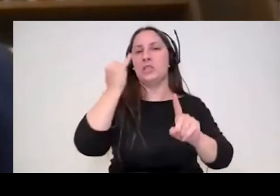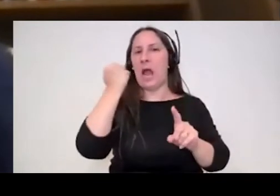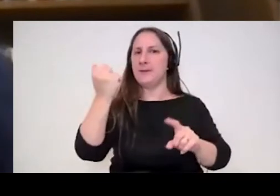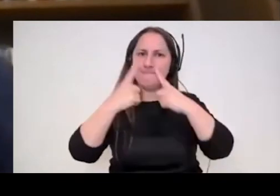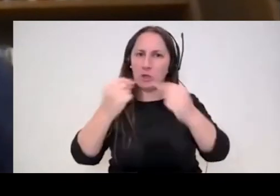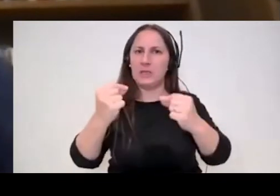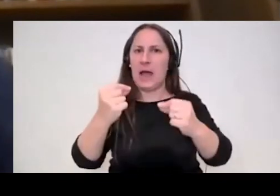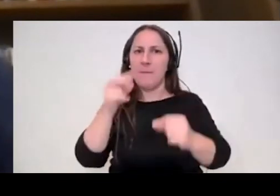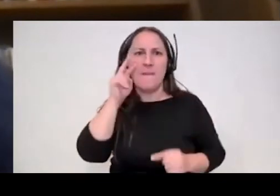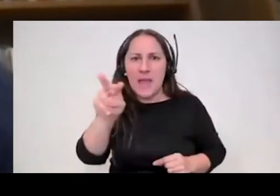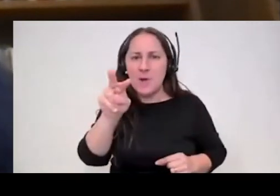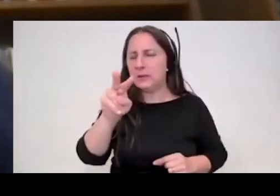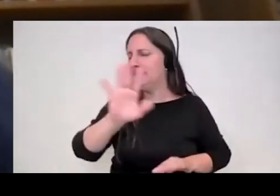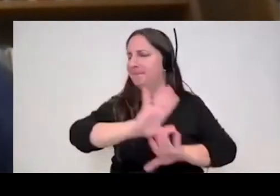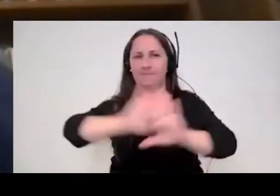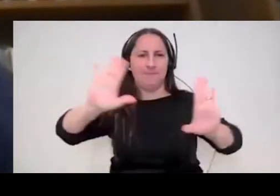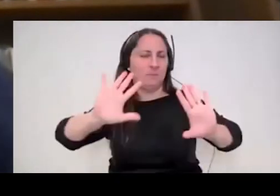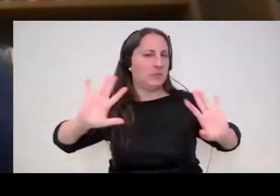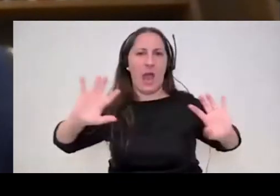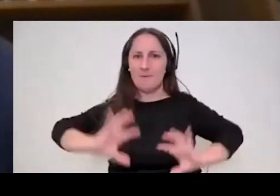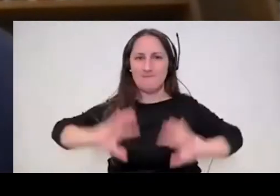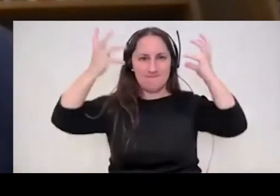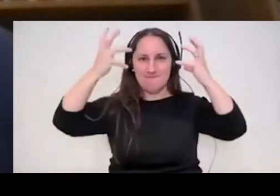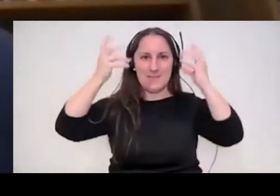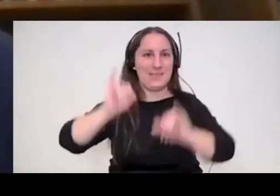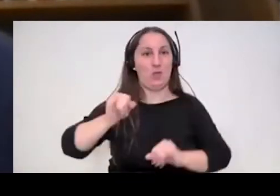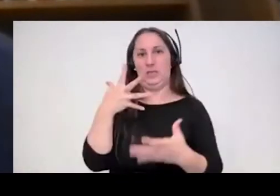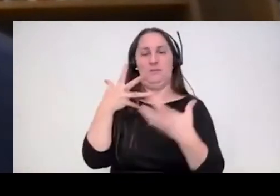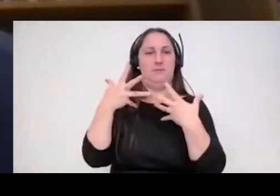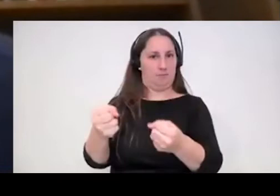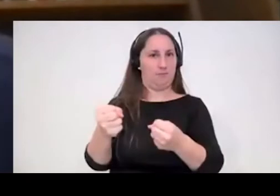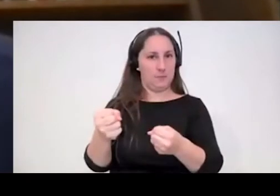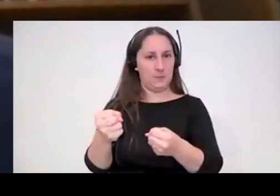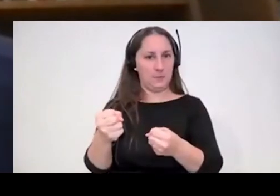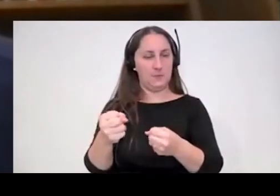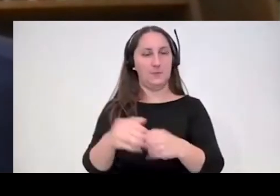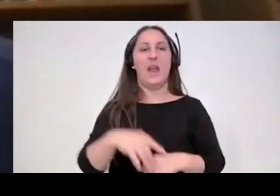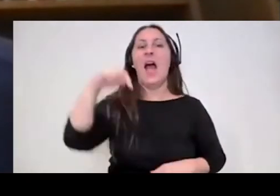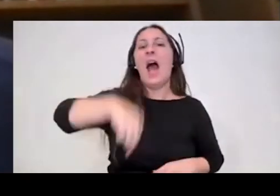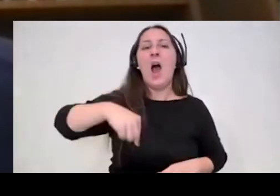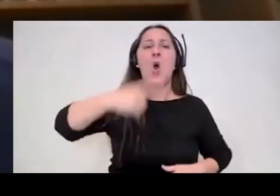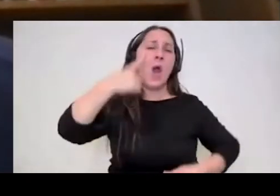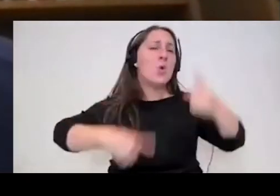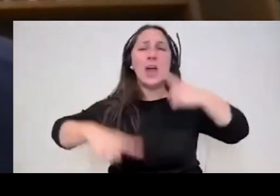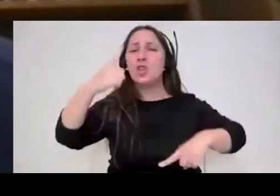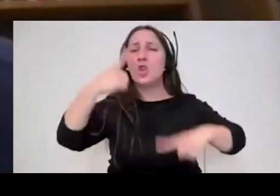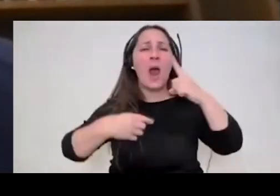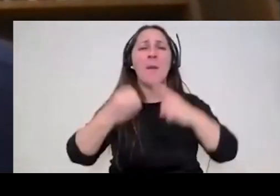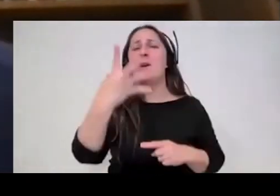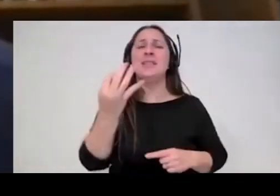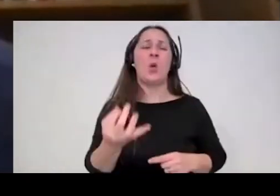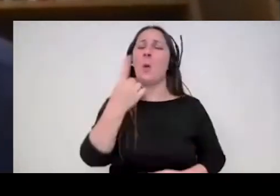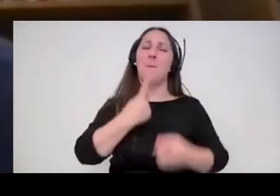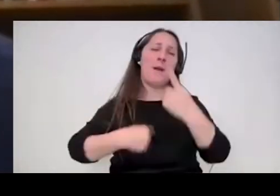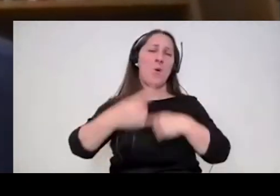vaca y empezamos a llorar como desconsolados. Bueno, ahora voy a llorar porque ahora vienen las preguntas y seguro me van a hacer llorar, o yo